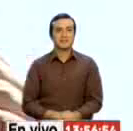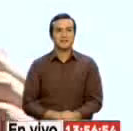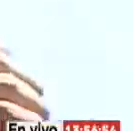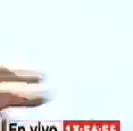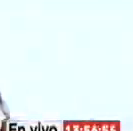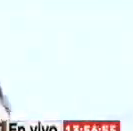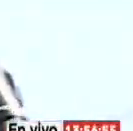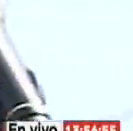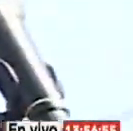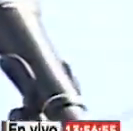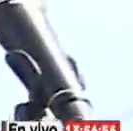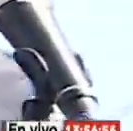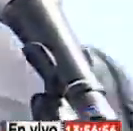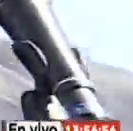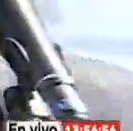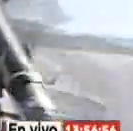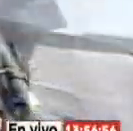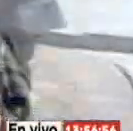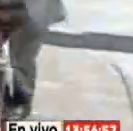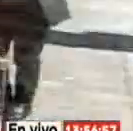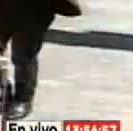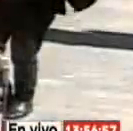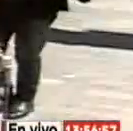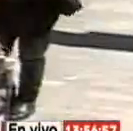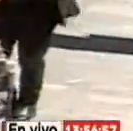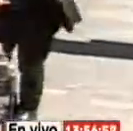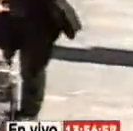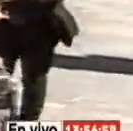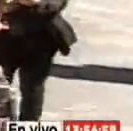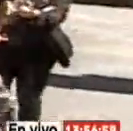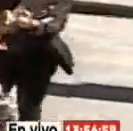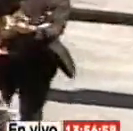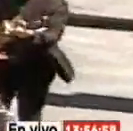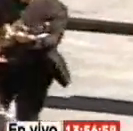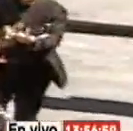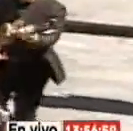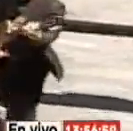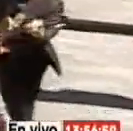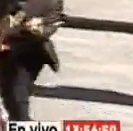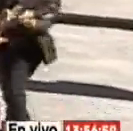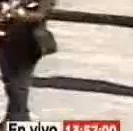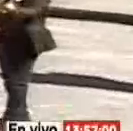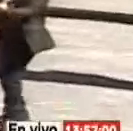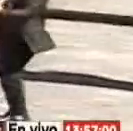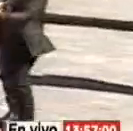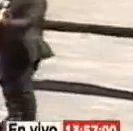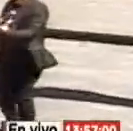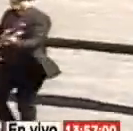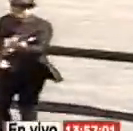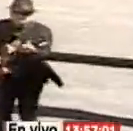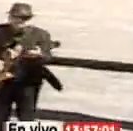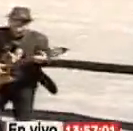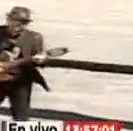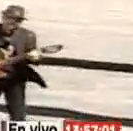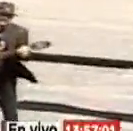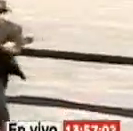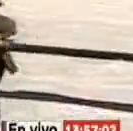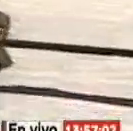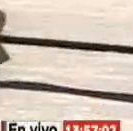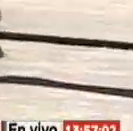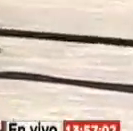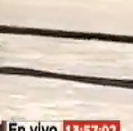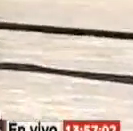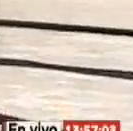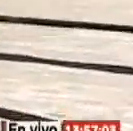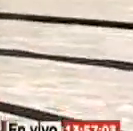del tugurio. Arremolina su tabaco y se va a vender fruto maduro. Arremolina su tabaco y se